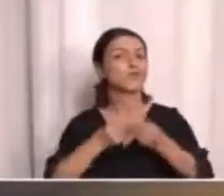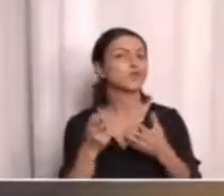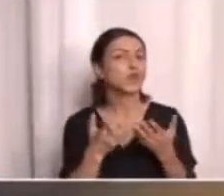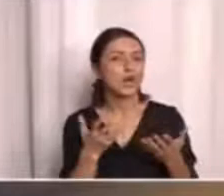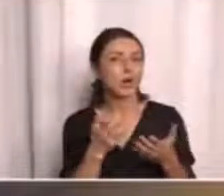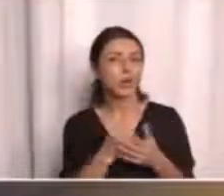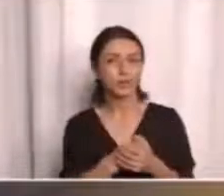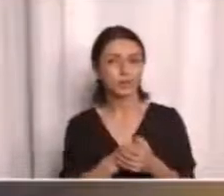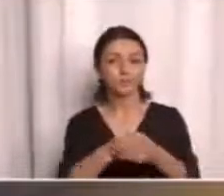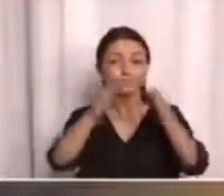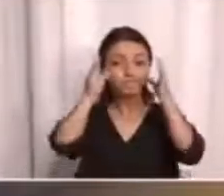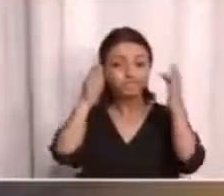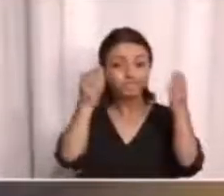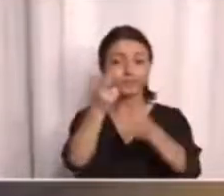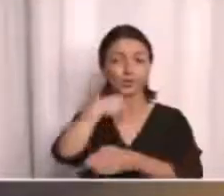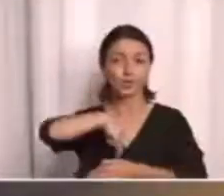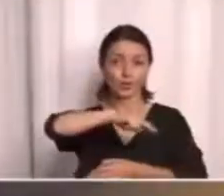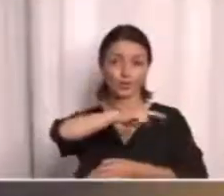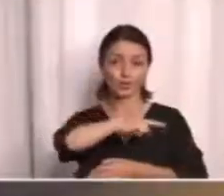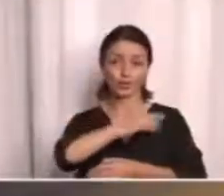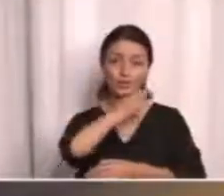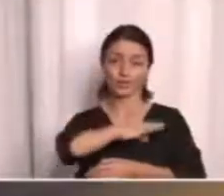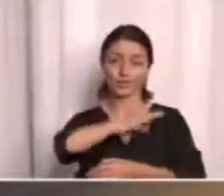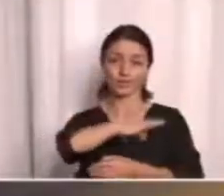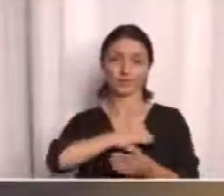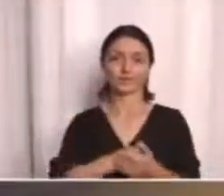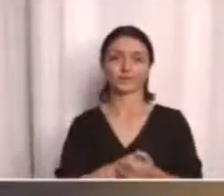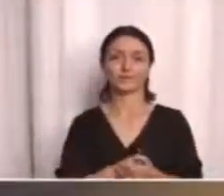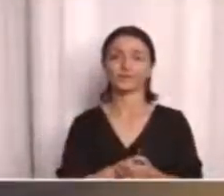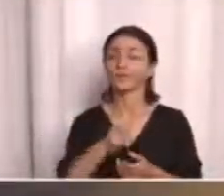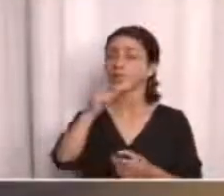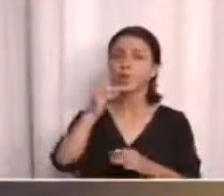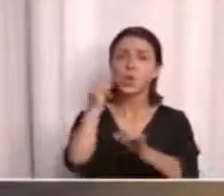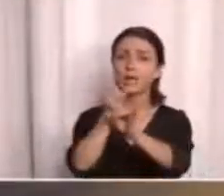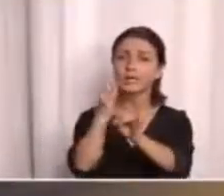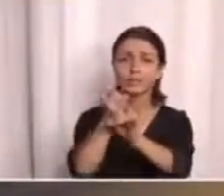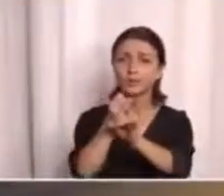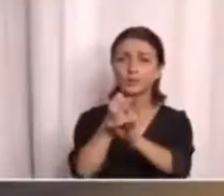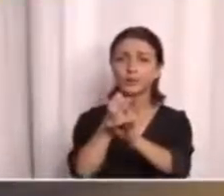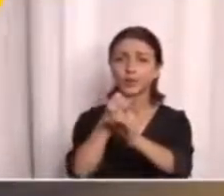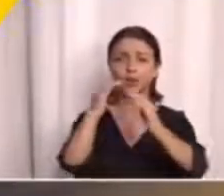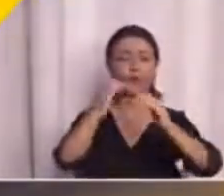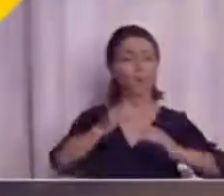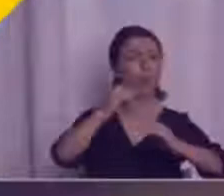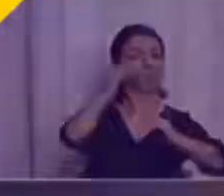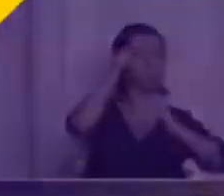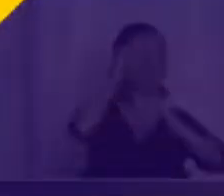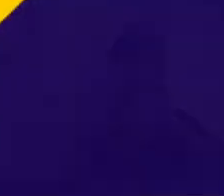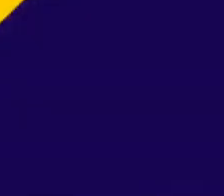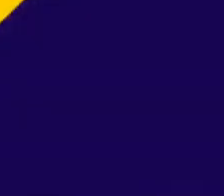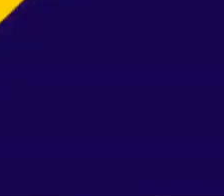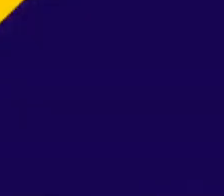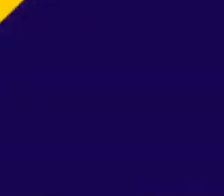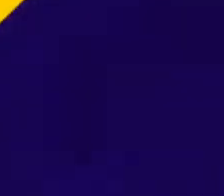en función de nosotros y de nuestro bienestar, no la institución per se en un fin en sí mismo.